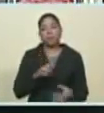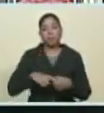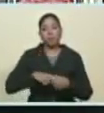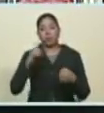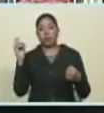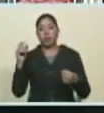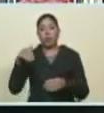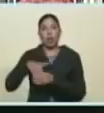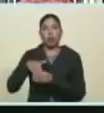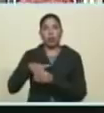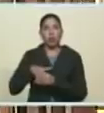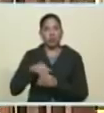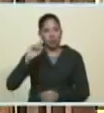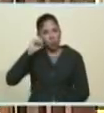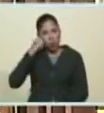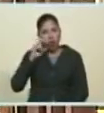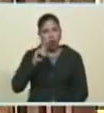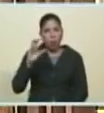2004, Elías.